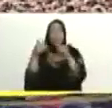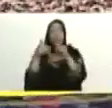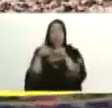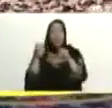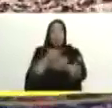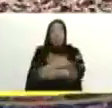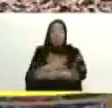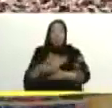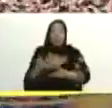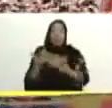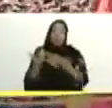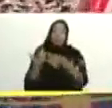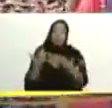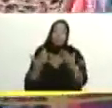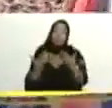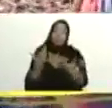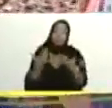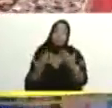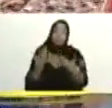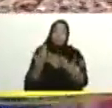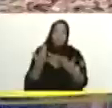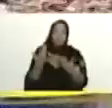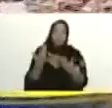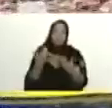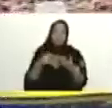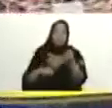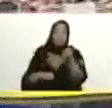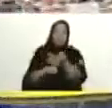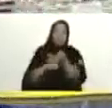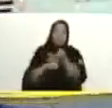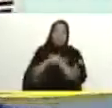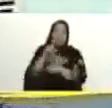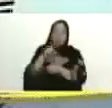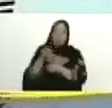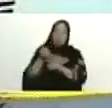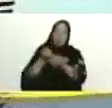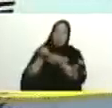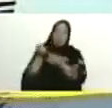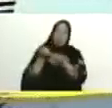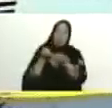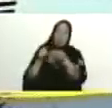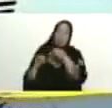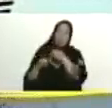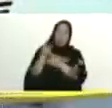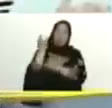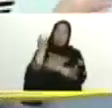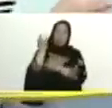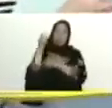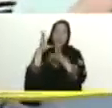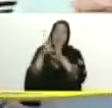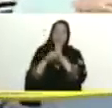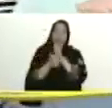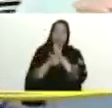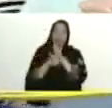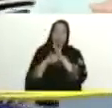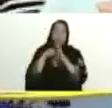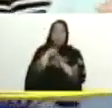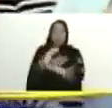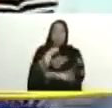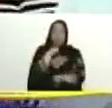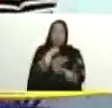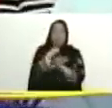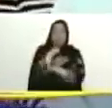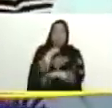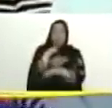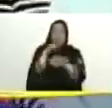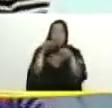también es verdad que nos han apuñaleado con la traición de la corrupción, de la